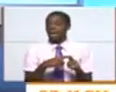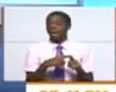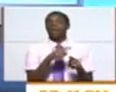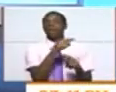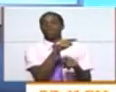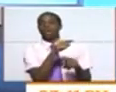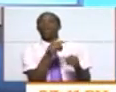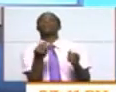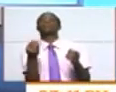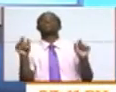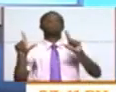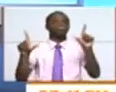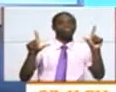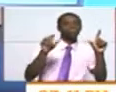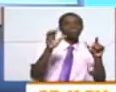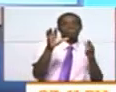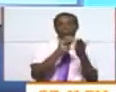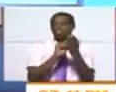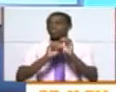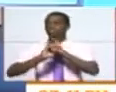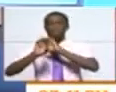de medios,